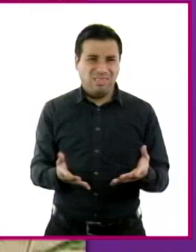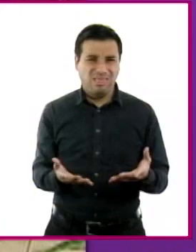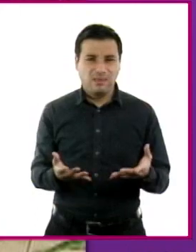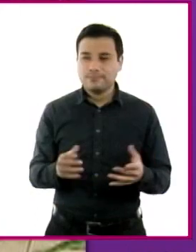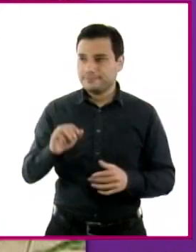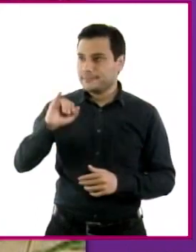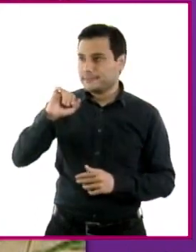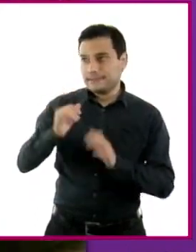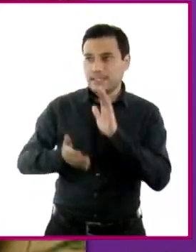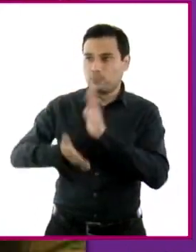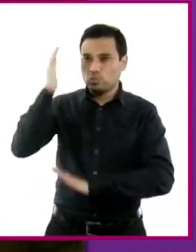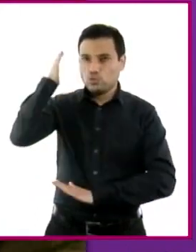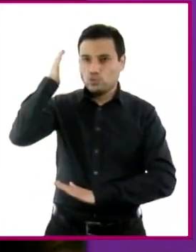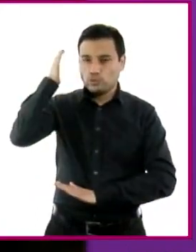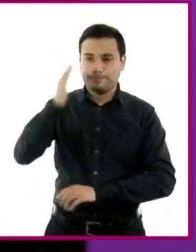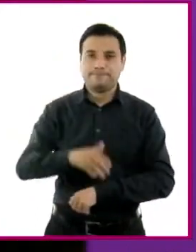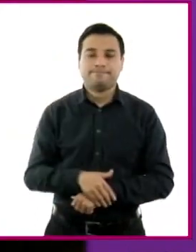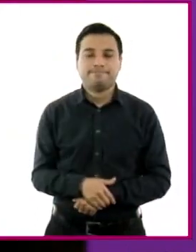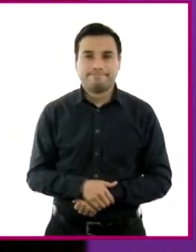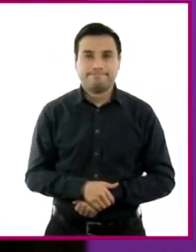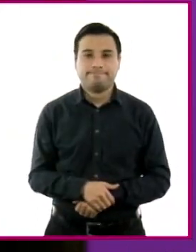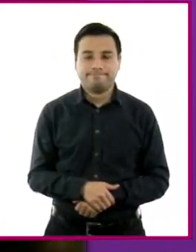go.